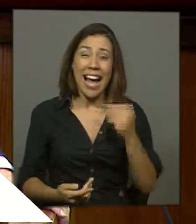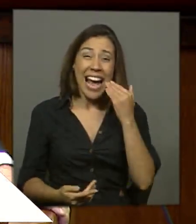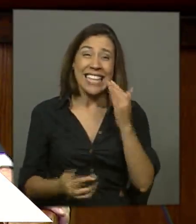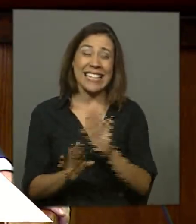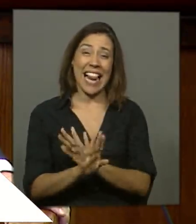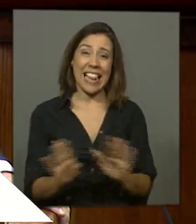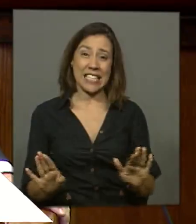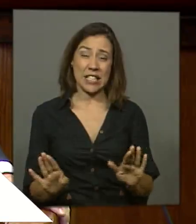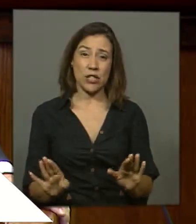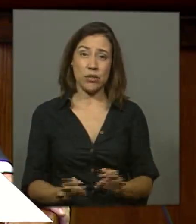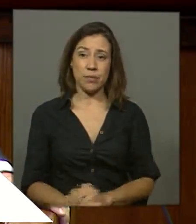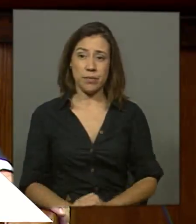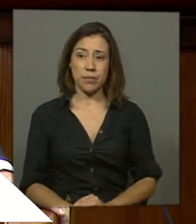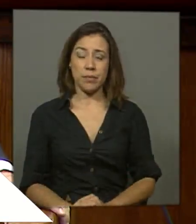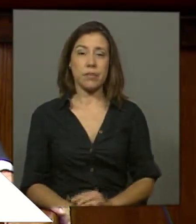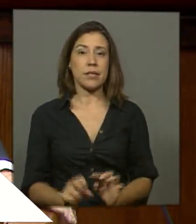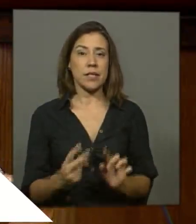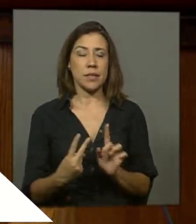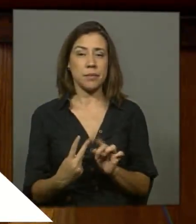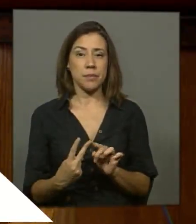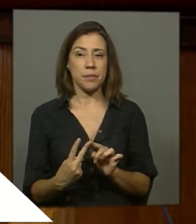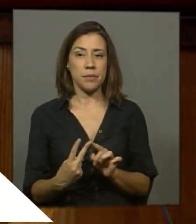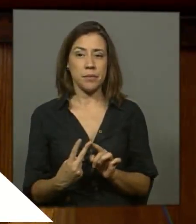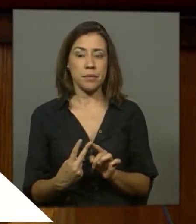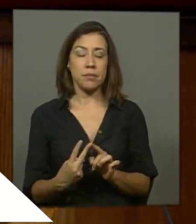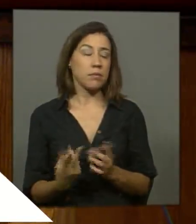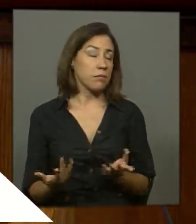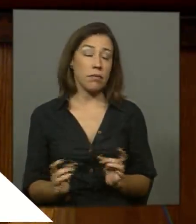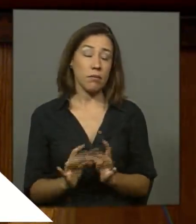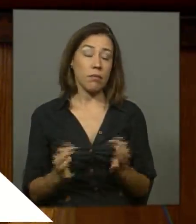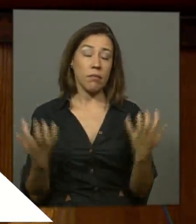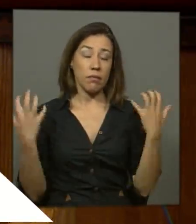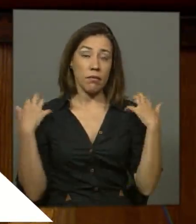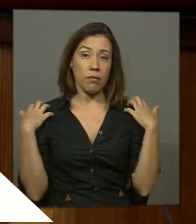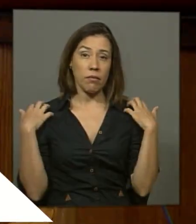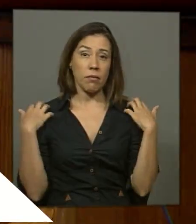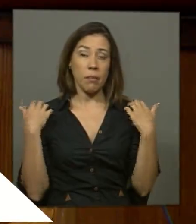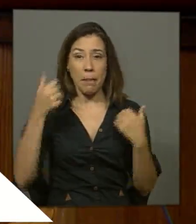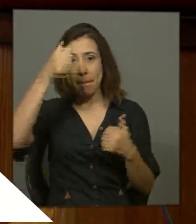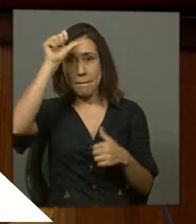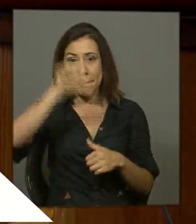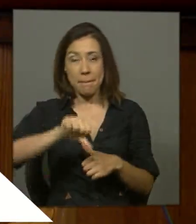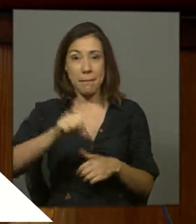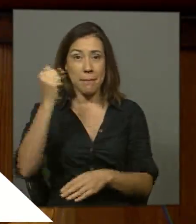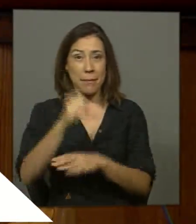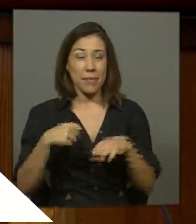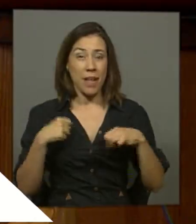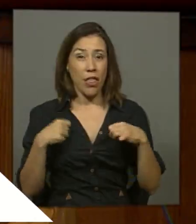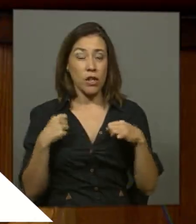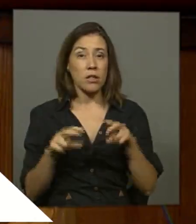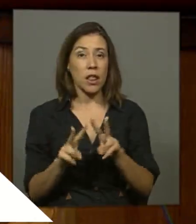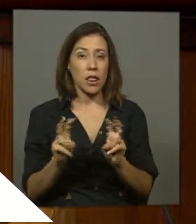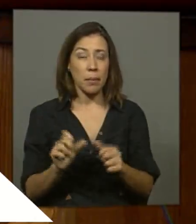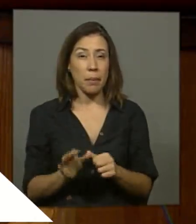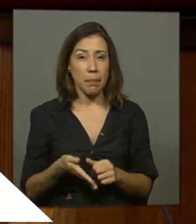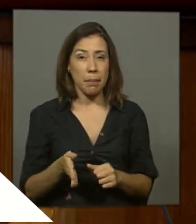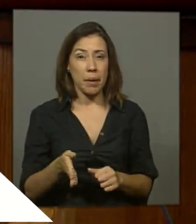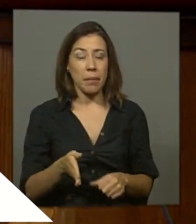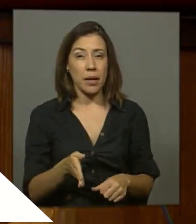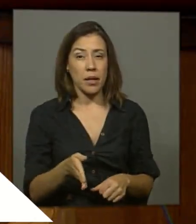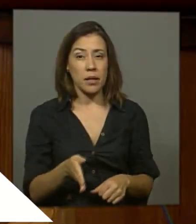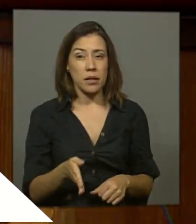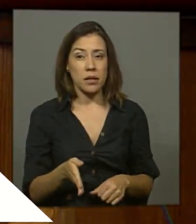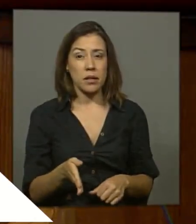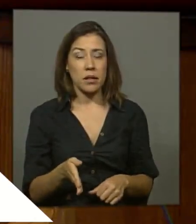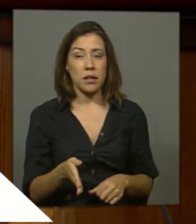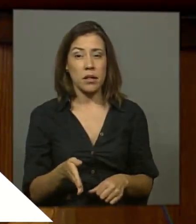listos ahora en segundo lugar desde luego la responsabilidad penal adolescente es una materia que permanentemente está